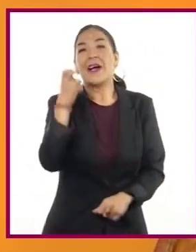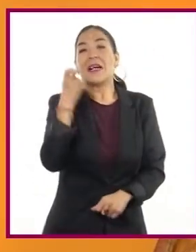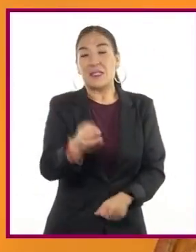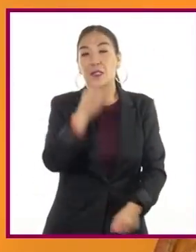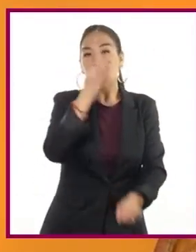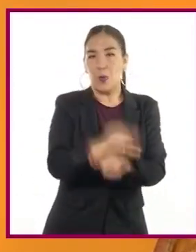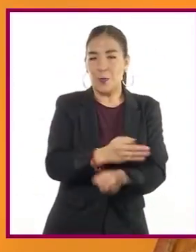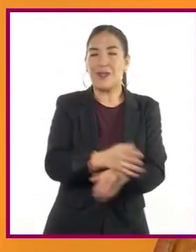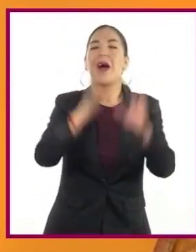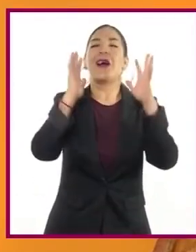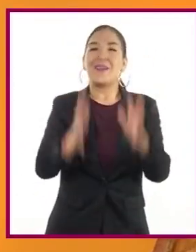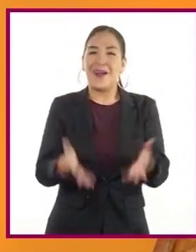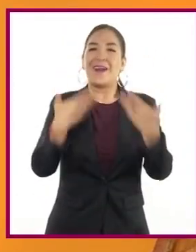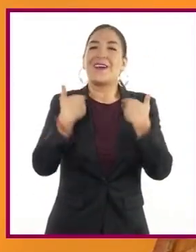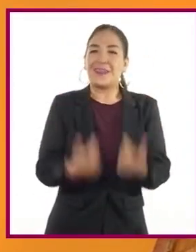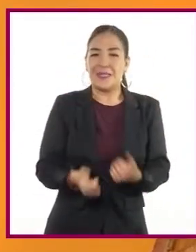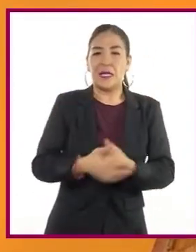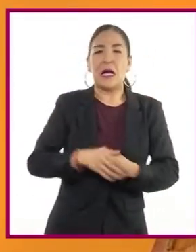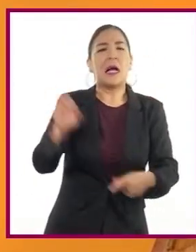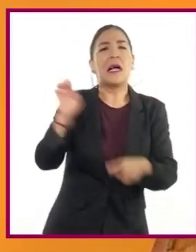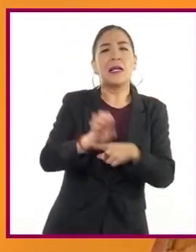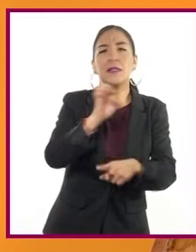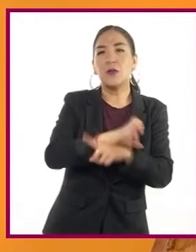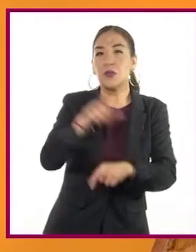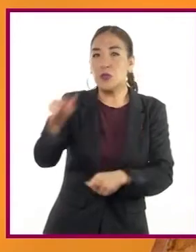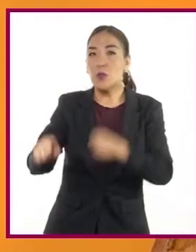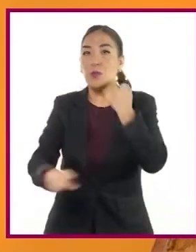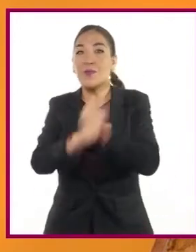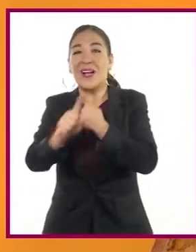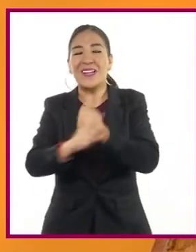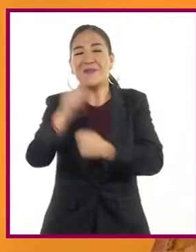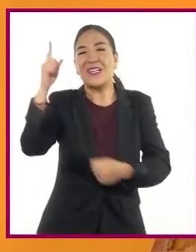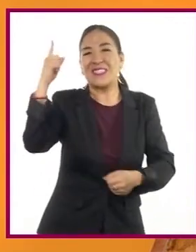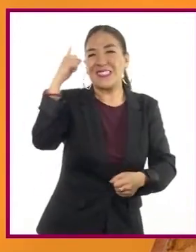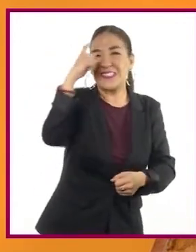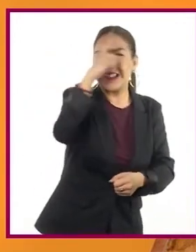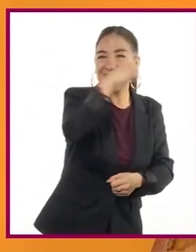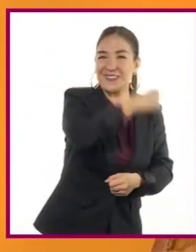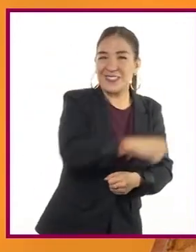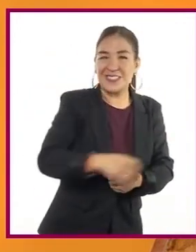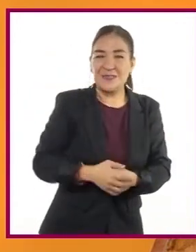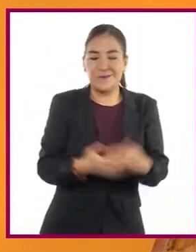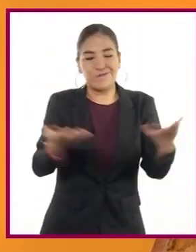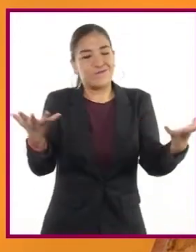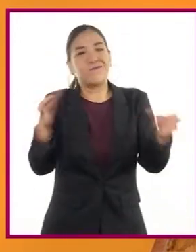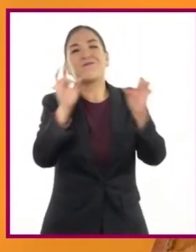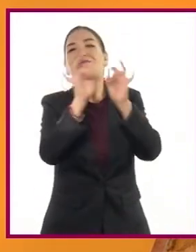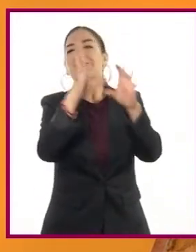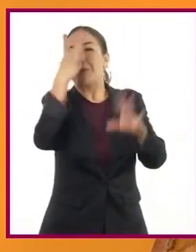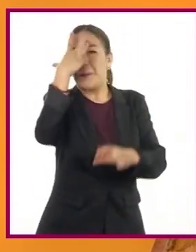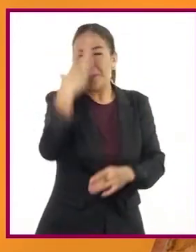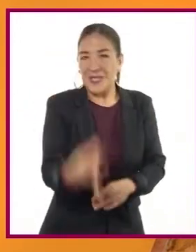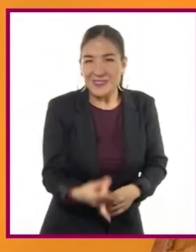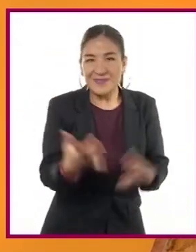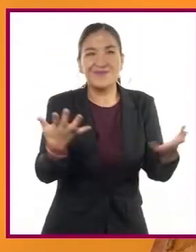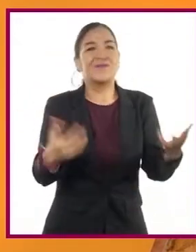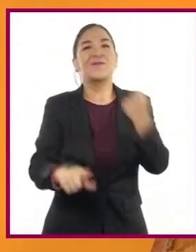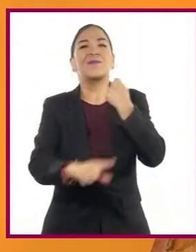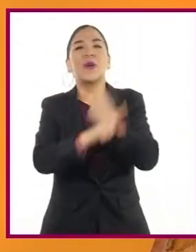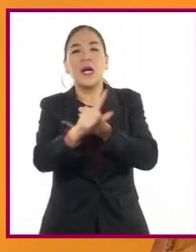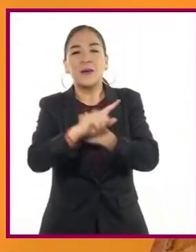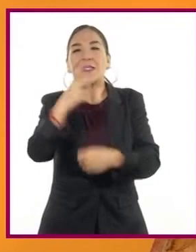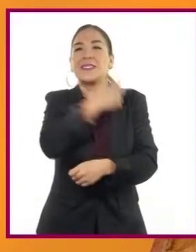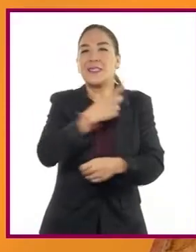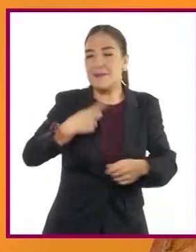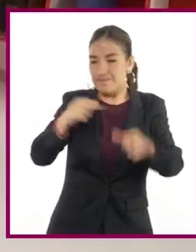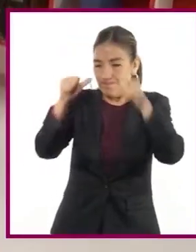Ahora entiendo. Entonces, un problema es una dificultad, un contratiempo o un inconveniente que requiere de